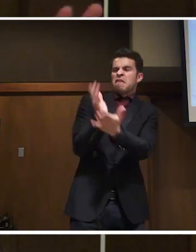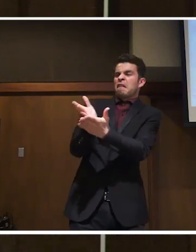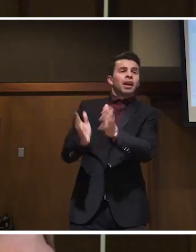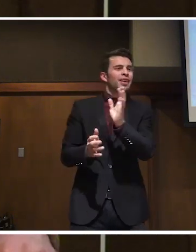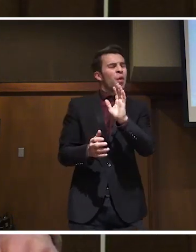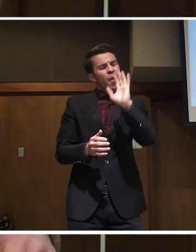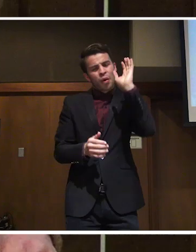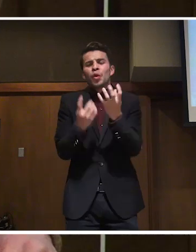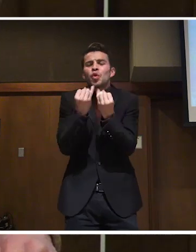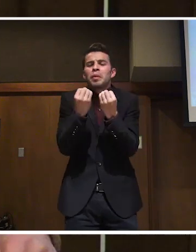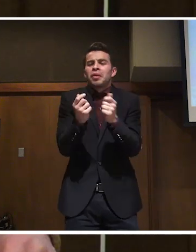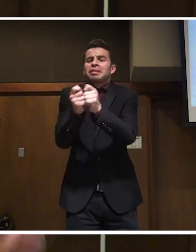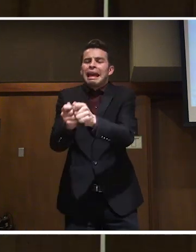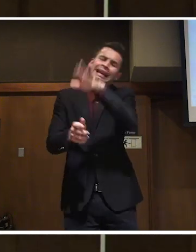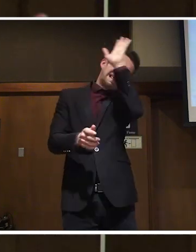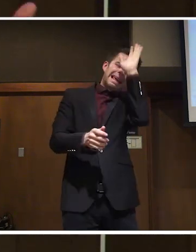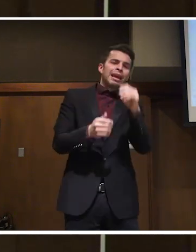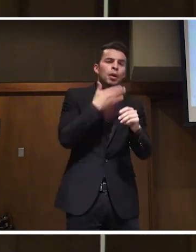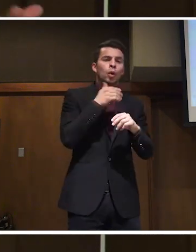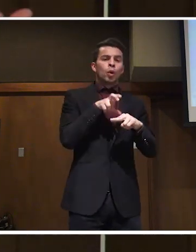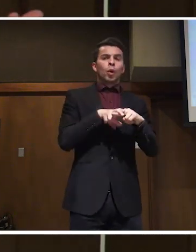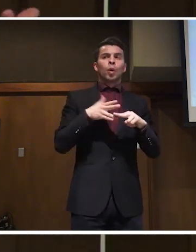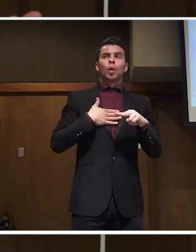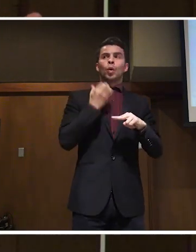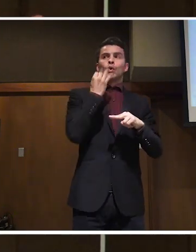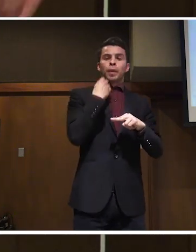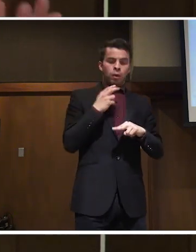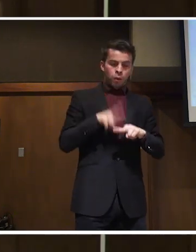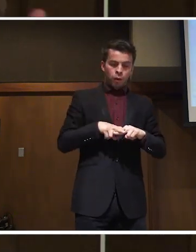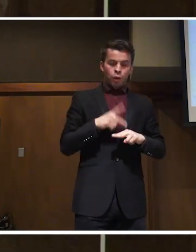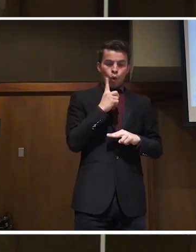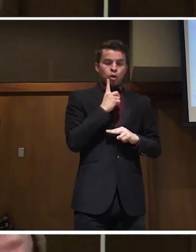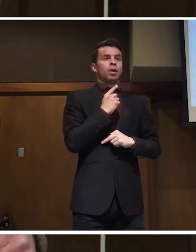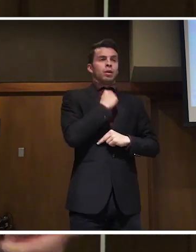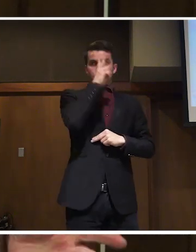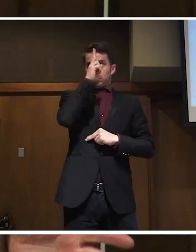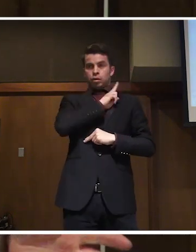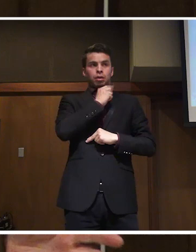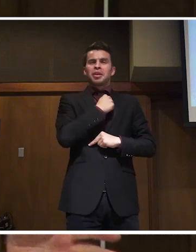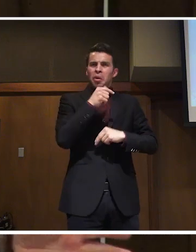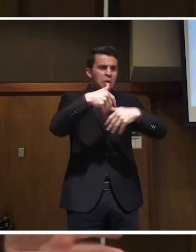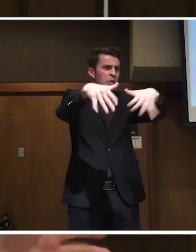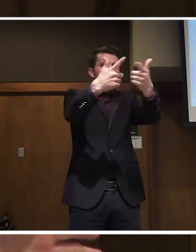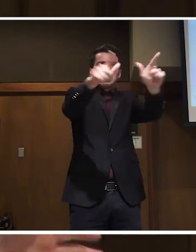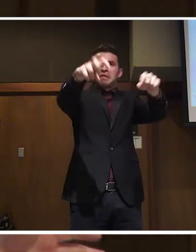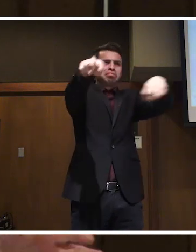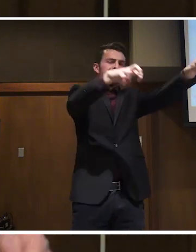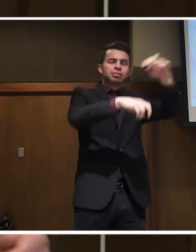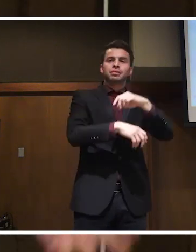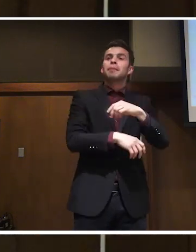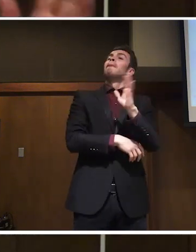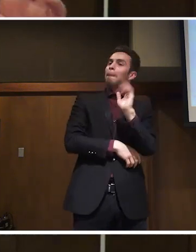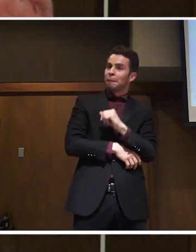Quitemos eso del número. Y todavía esta biblioteca, que dice que es una biblioteca pública, no hace lo que las bibliotecas públicas de todo el mundo